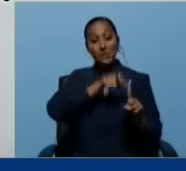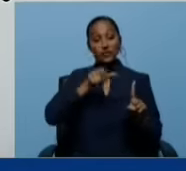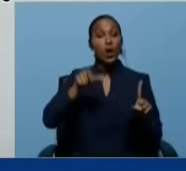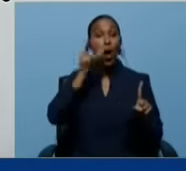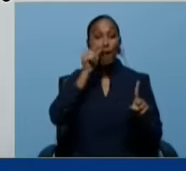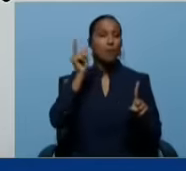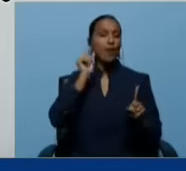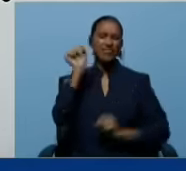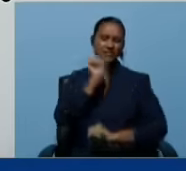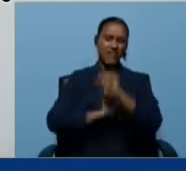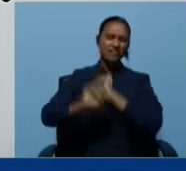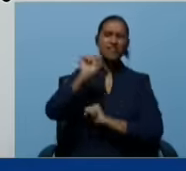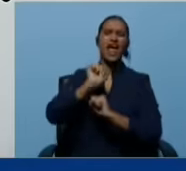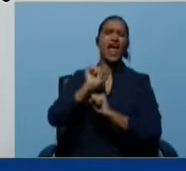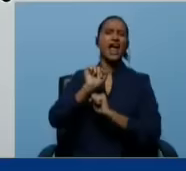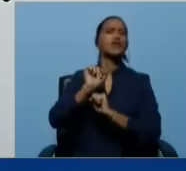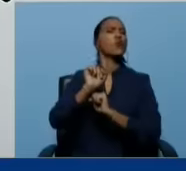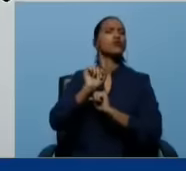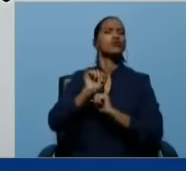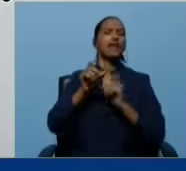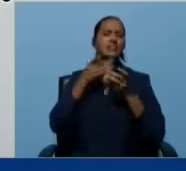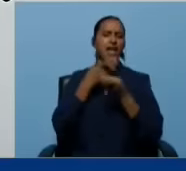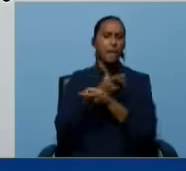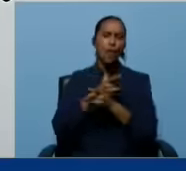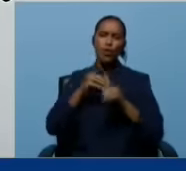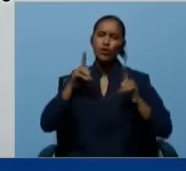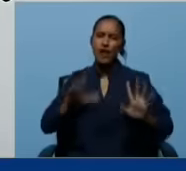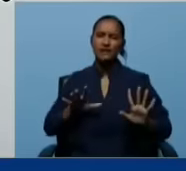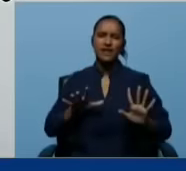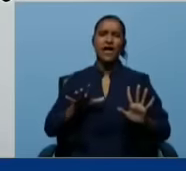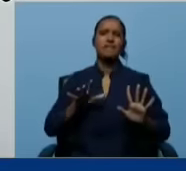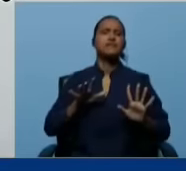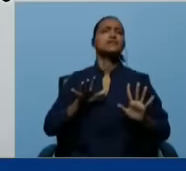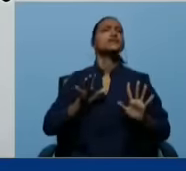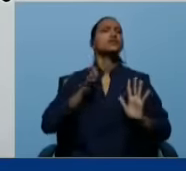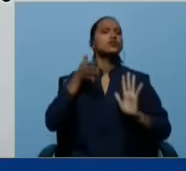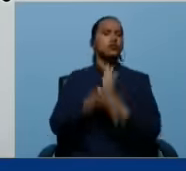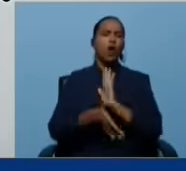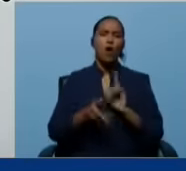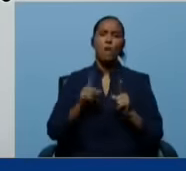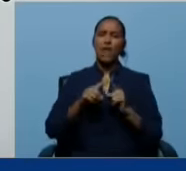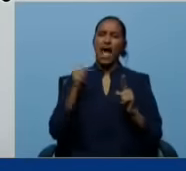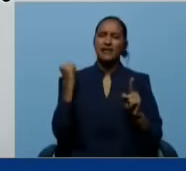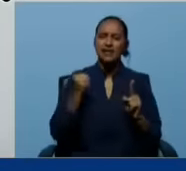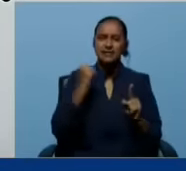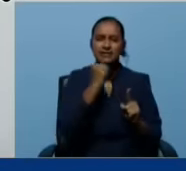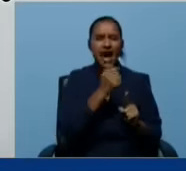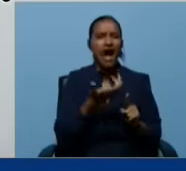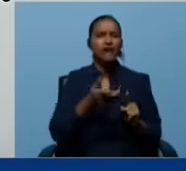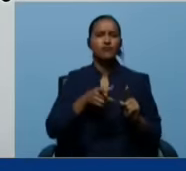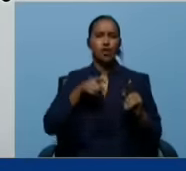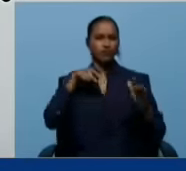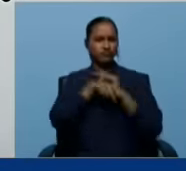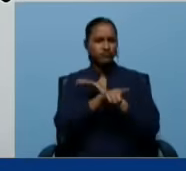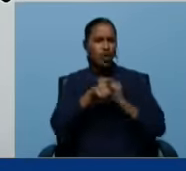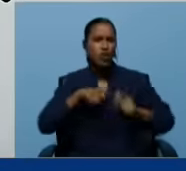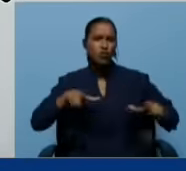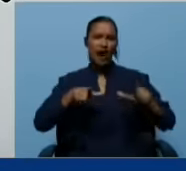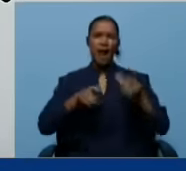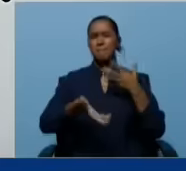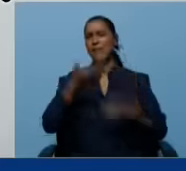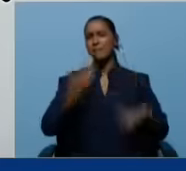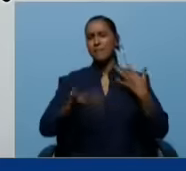a toda costa y que exigieron detener el saqueo, el asesinato y promovieron firmemente